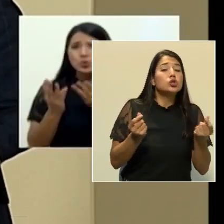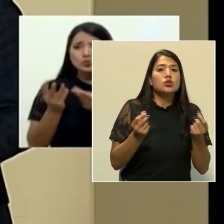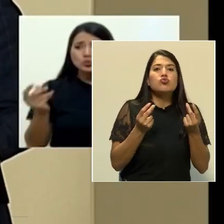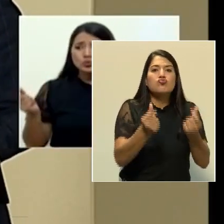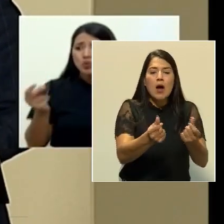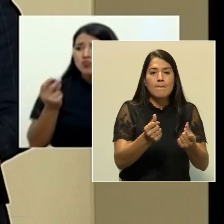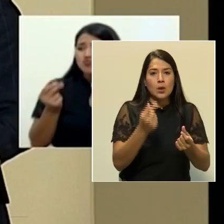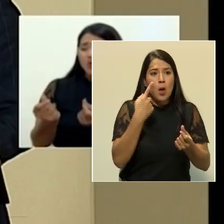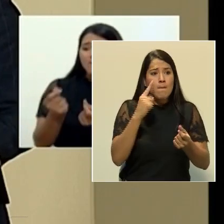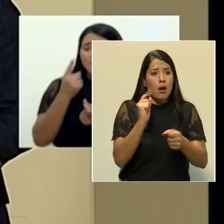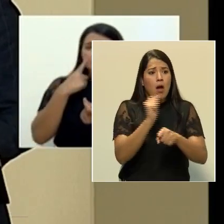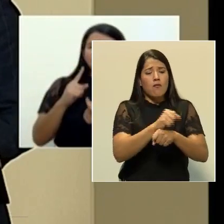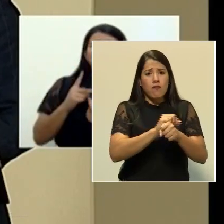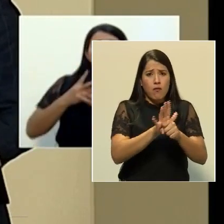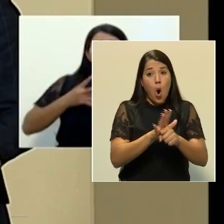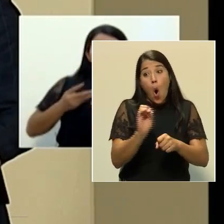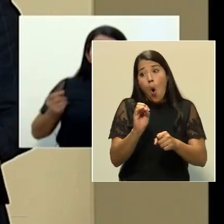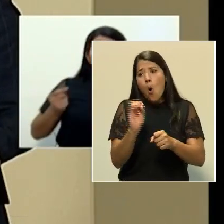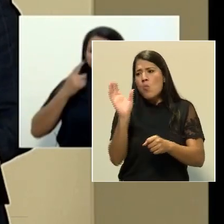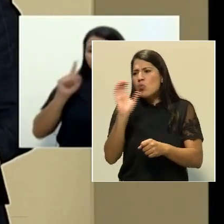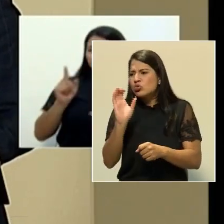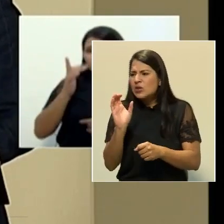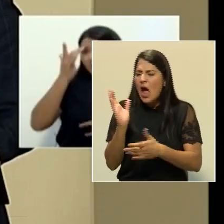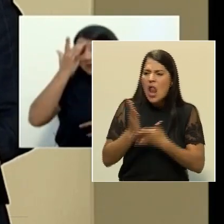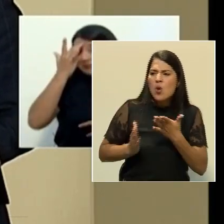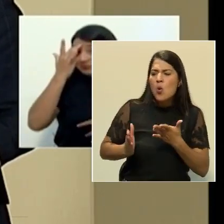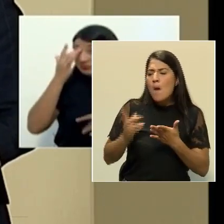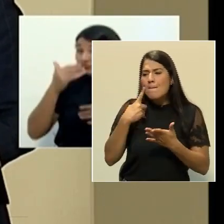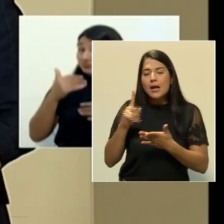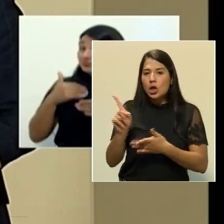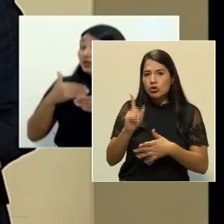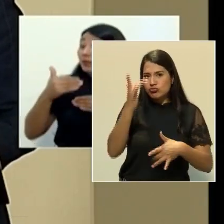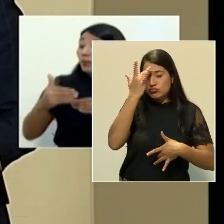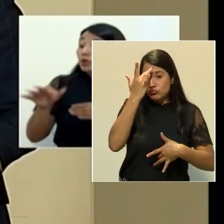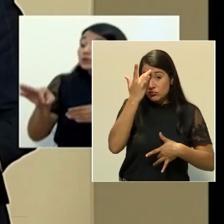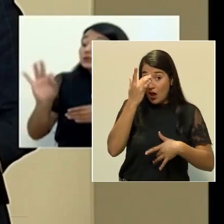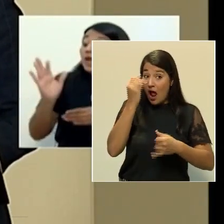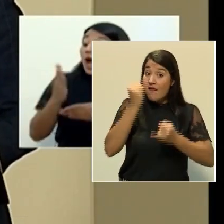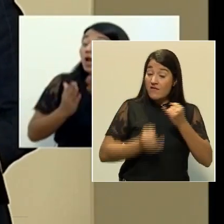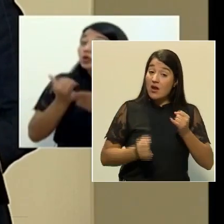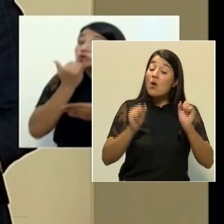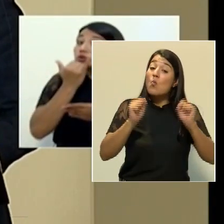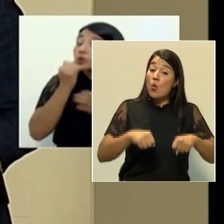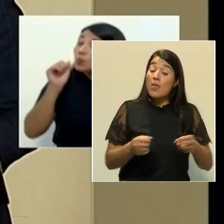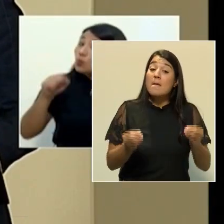para curarse o para no enfermarse, puede salir mucho más caro.